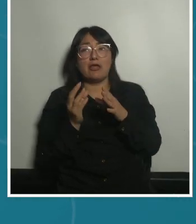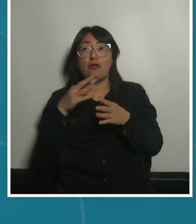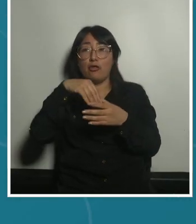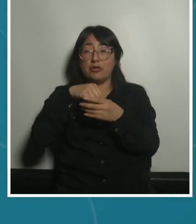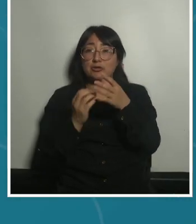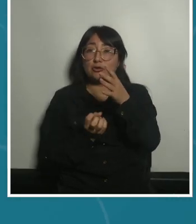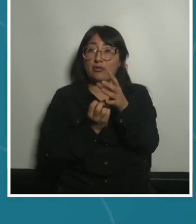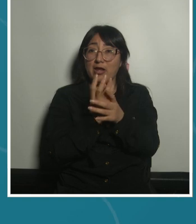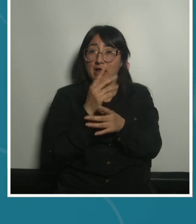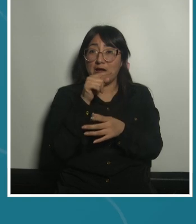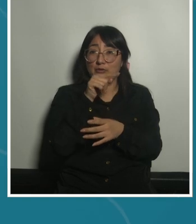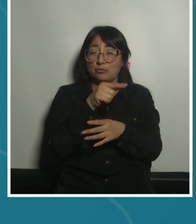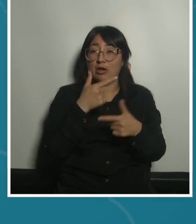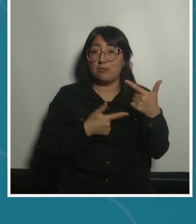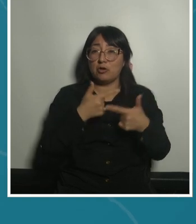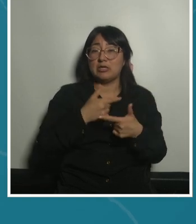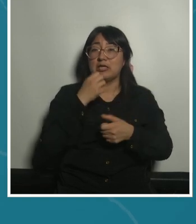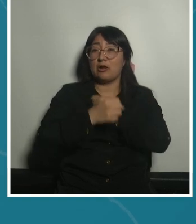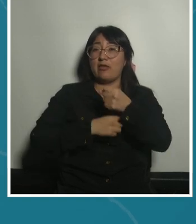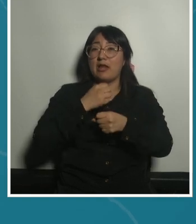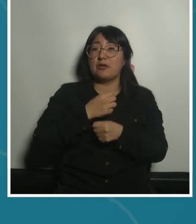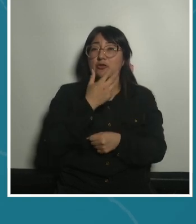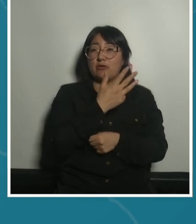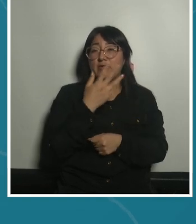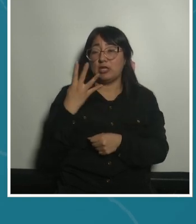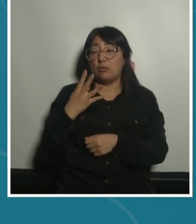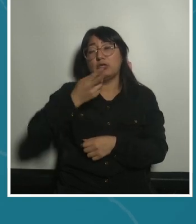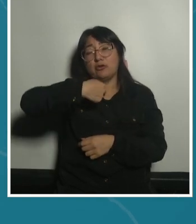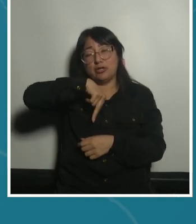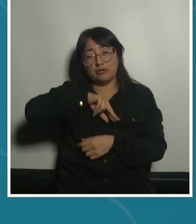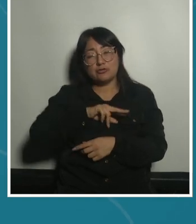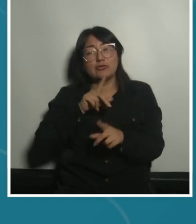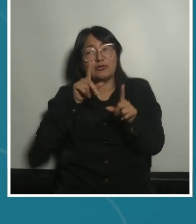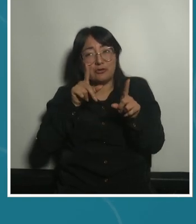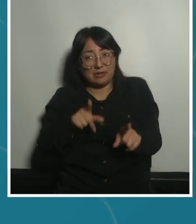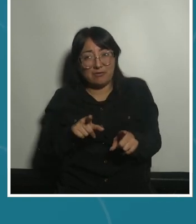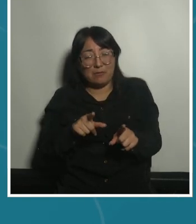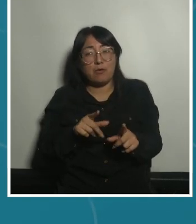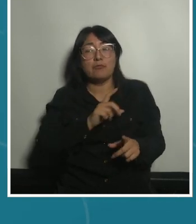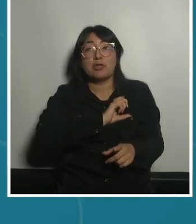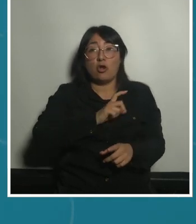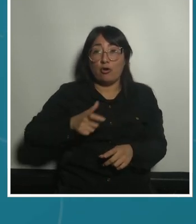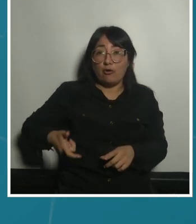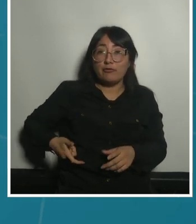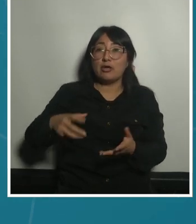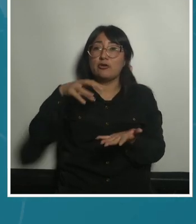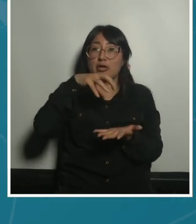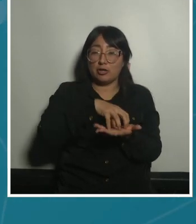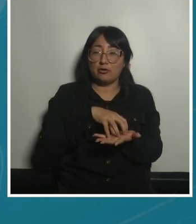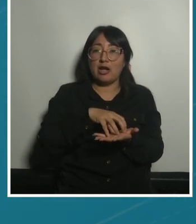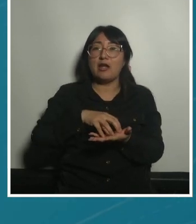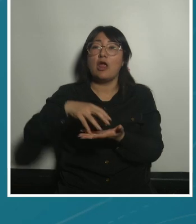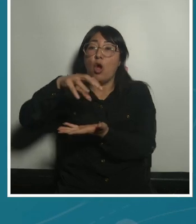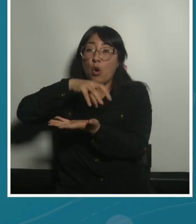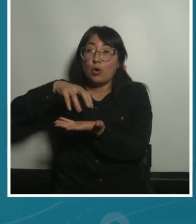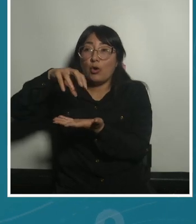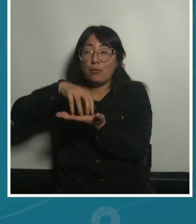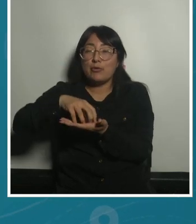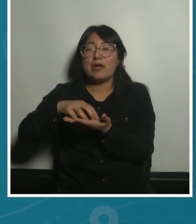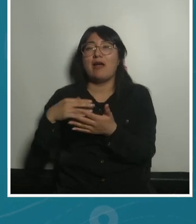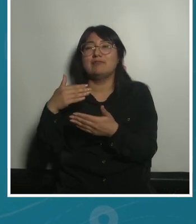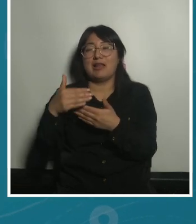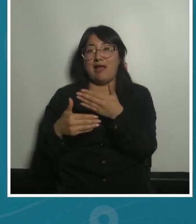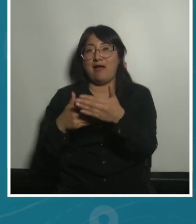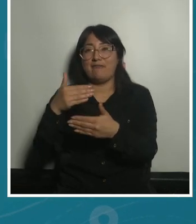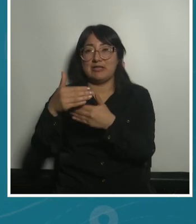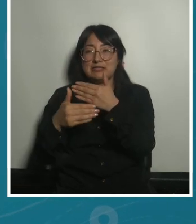Nacional de Uso del Borde Costero del año 94, y nosotros deberíamos quizás como gobiernos regionales y comunas costeras avanzar hacia